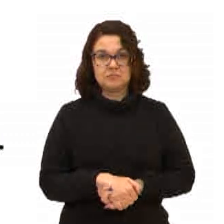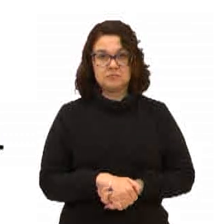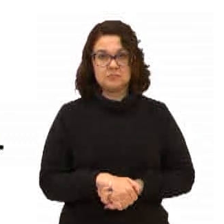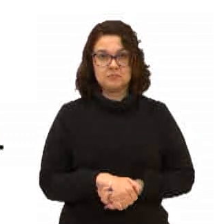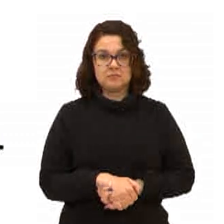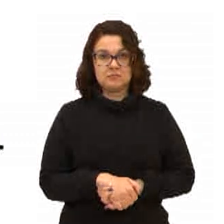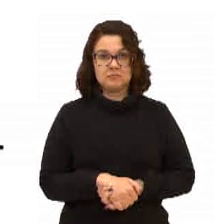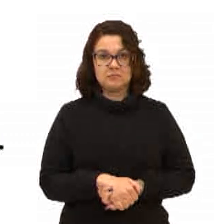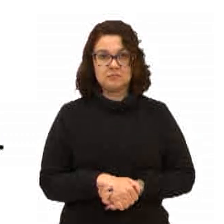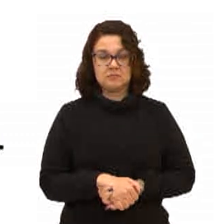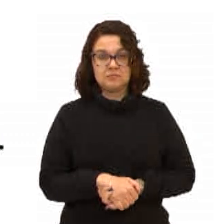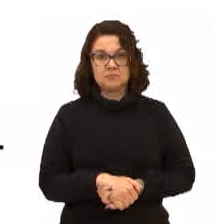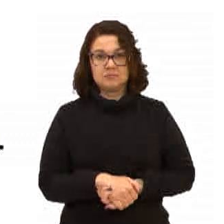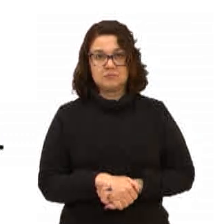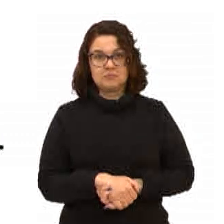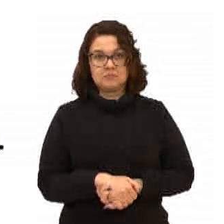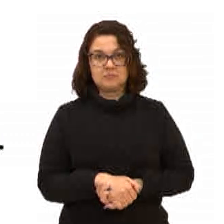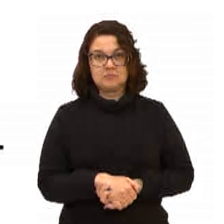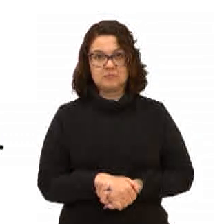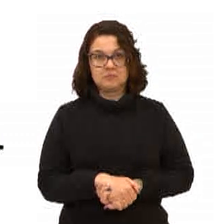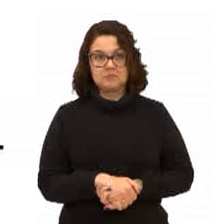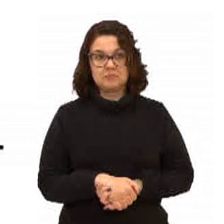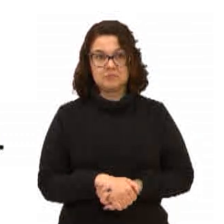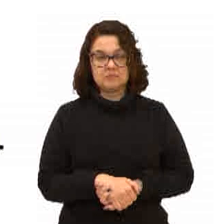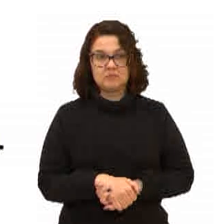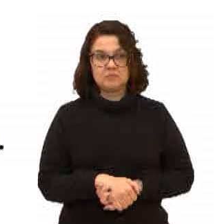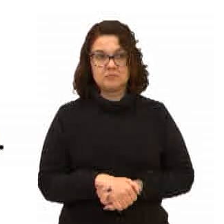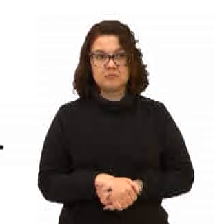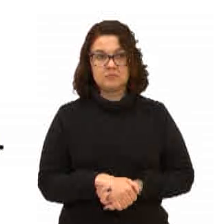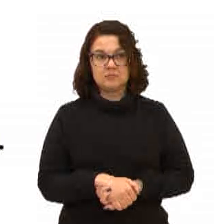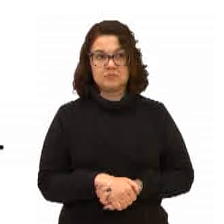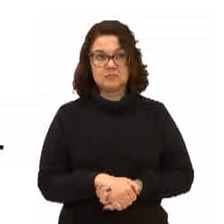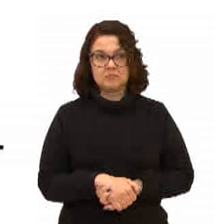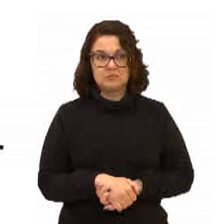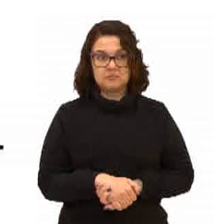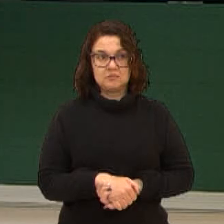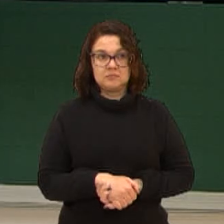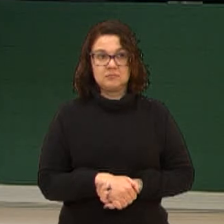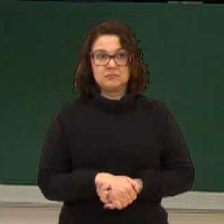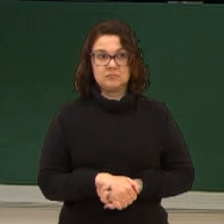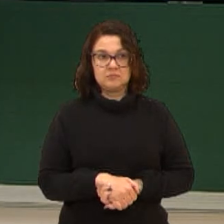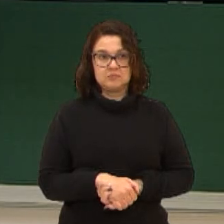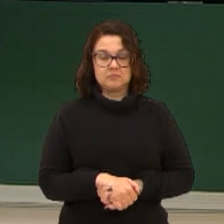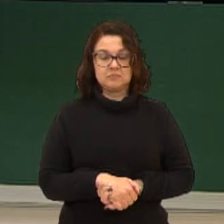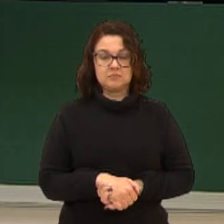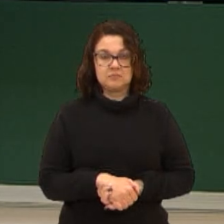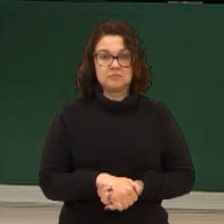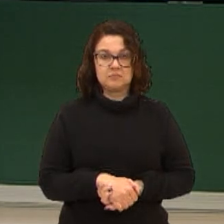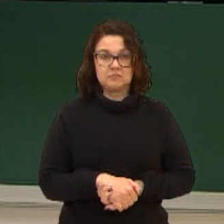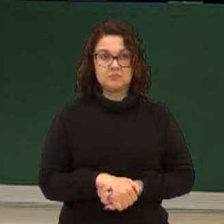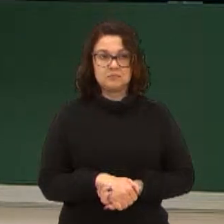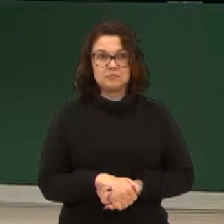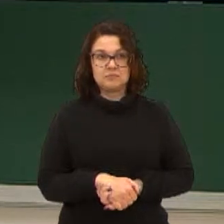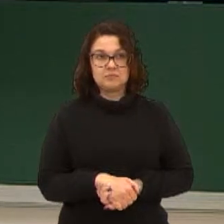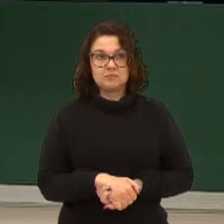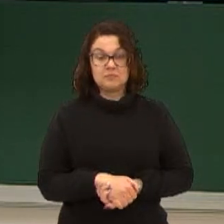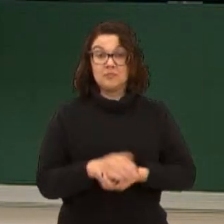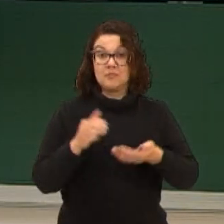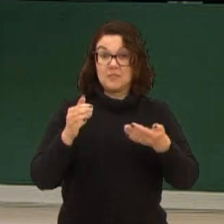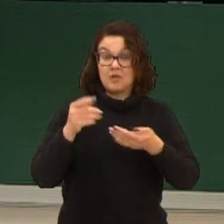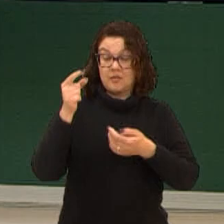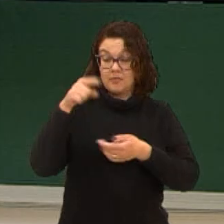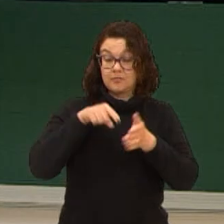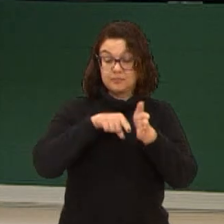de forma provechosa las nuevas tecnologías comunicacionales, a Internet. Muy bien, vamos a